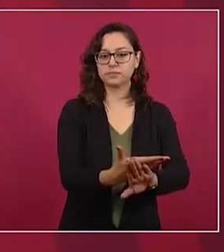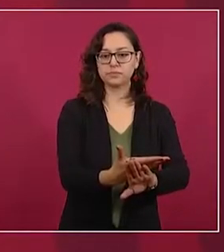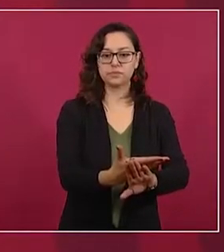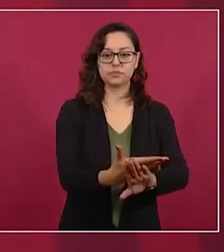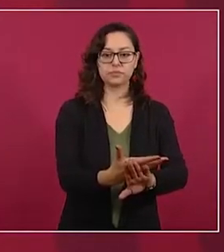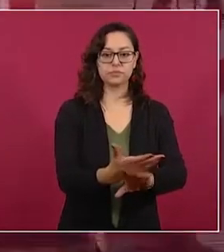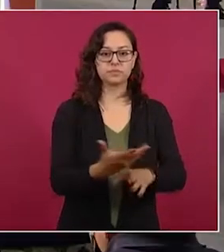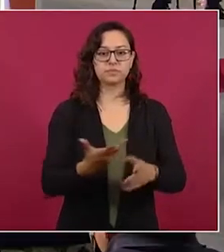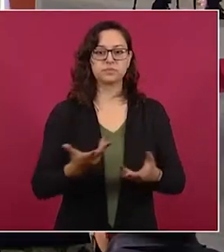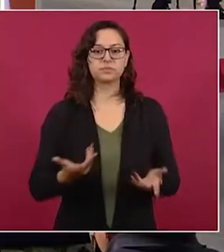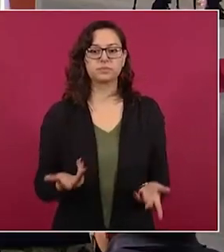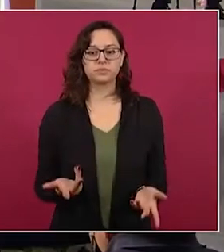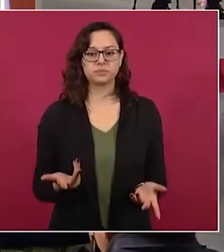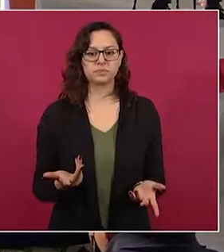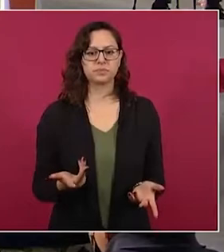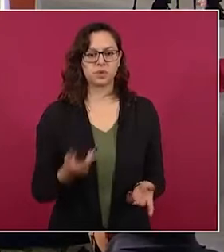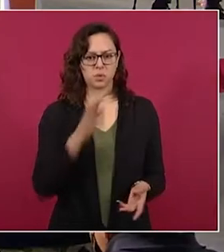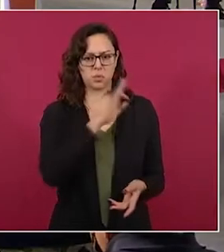¿Por qué no pones